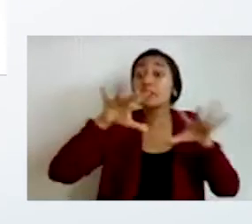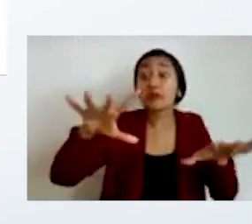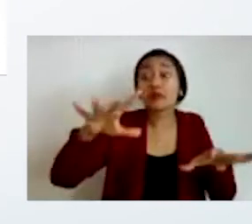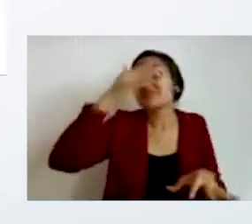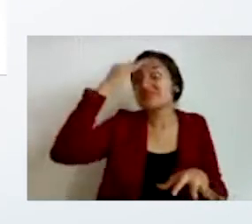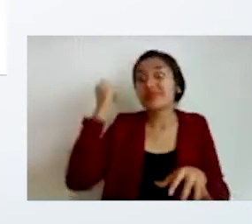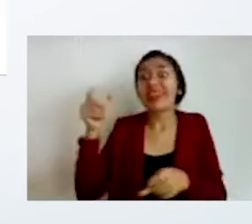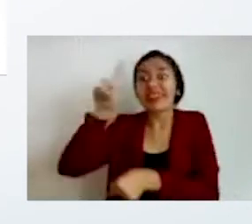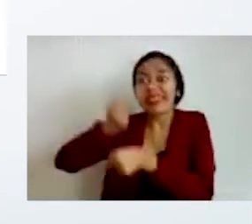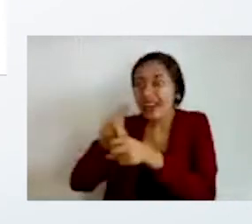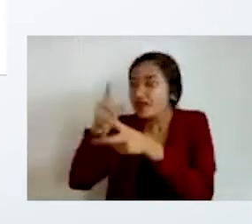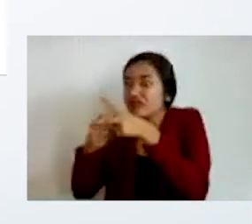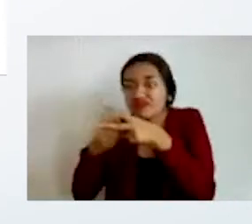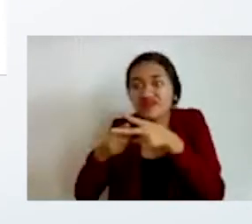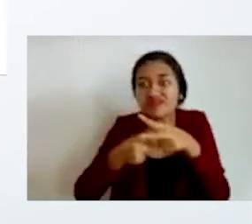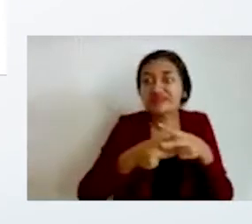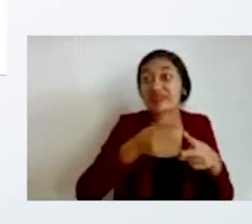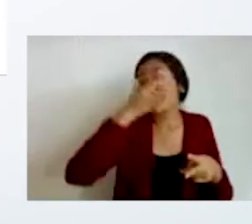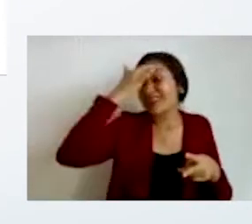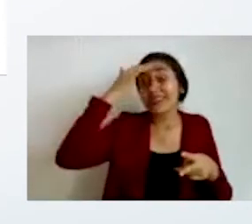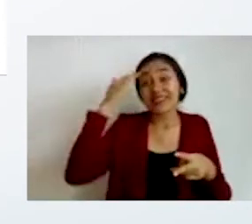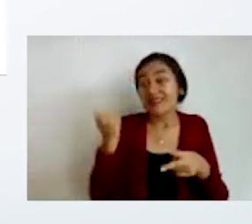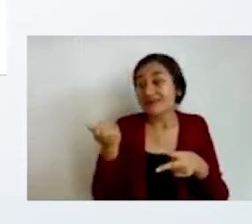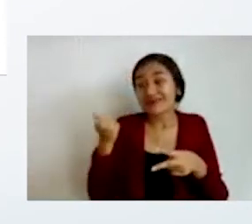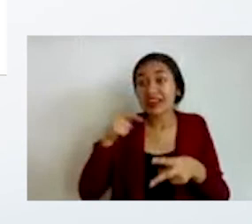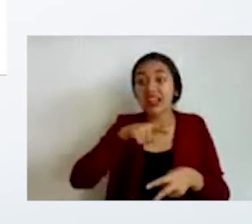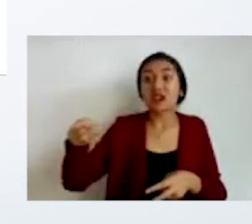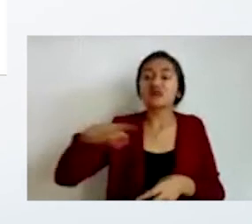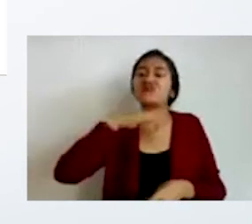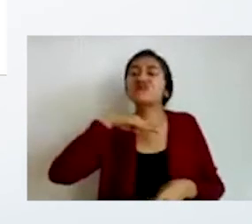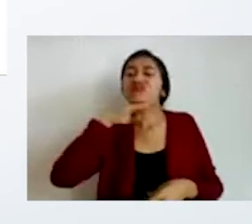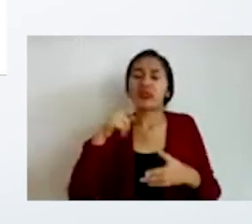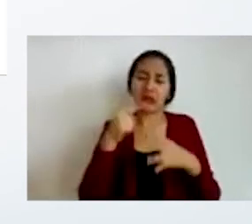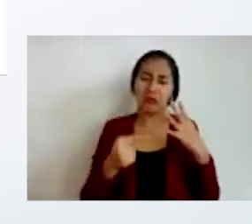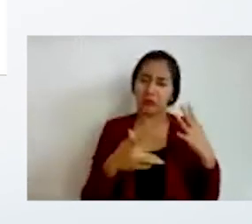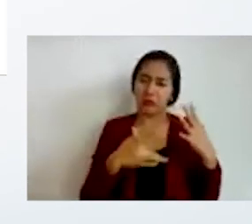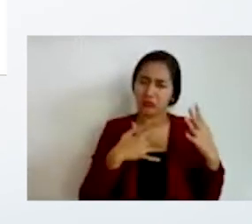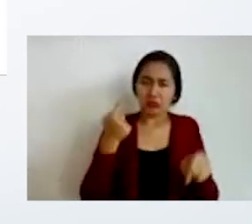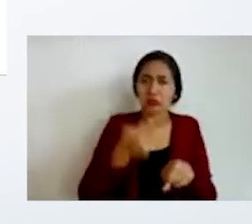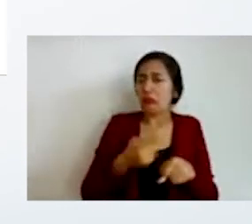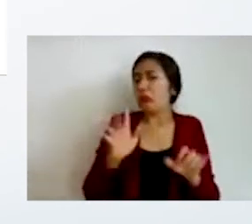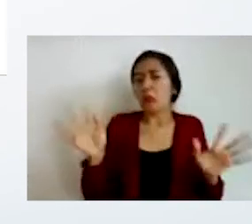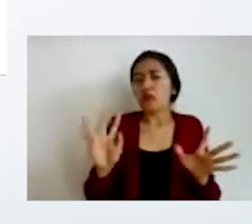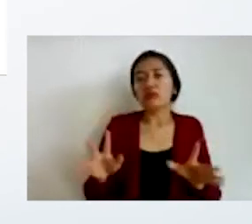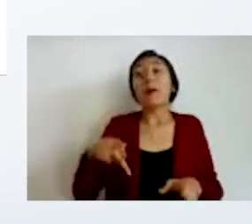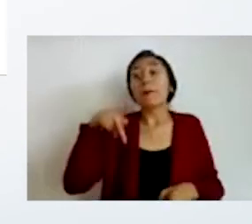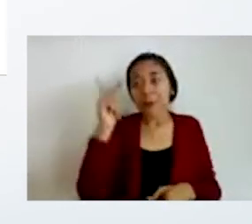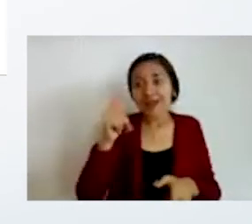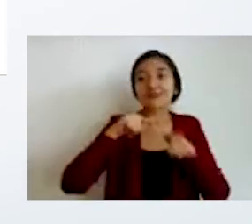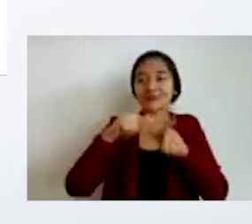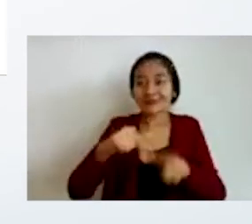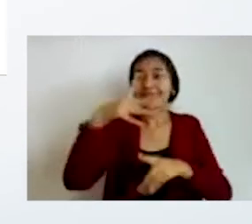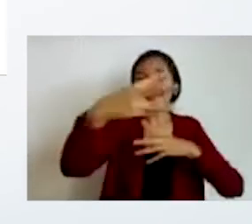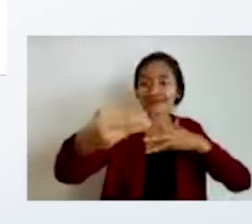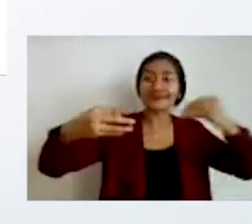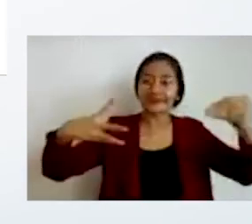ventana que se ha dado en calcular en 14 días. Y entonces esos que no sabemos ni ellos saben que